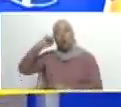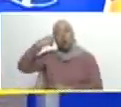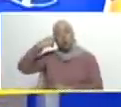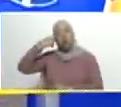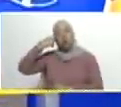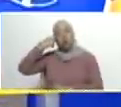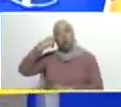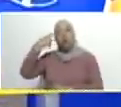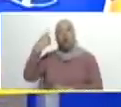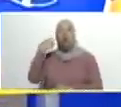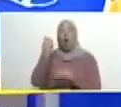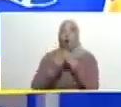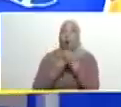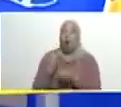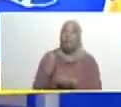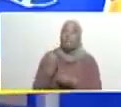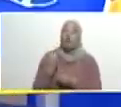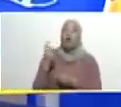través de Telesur,